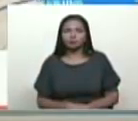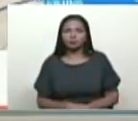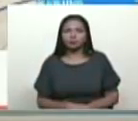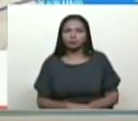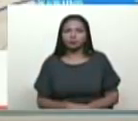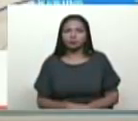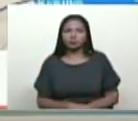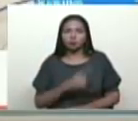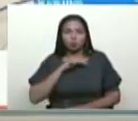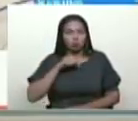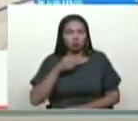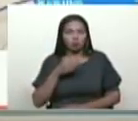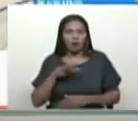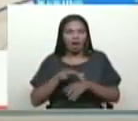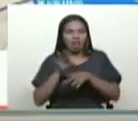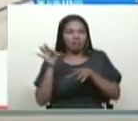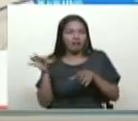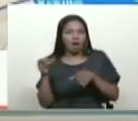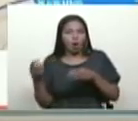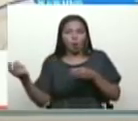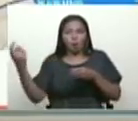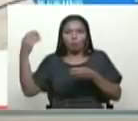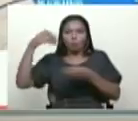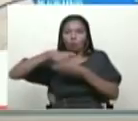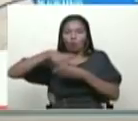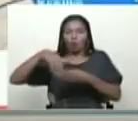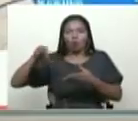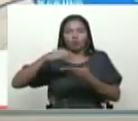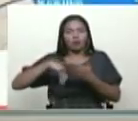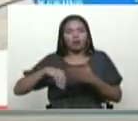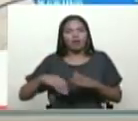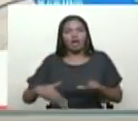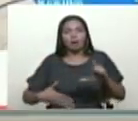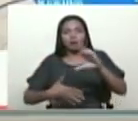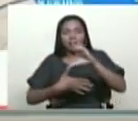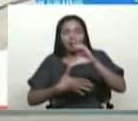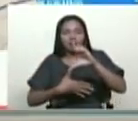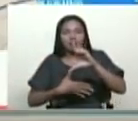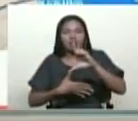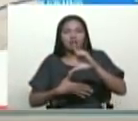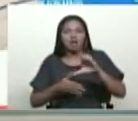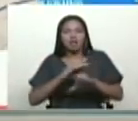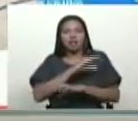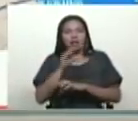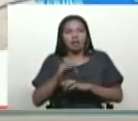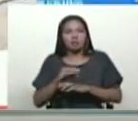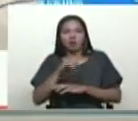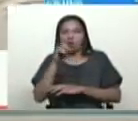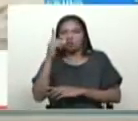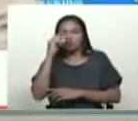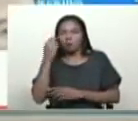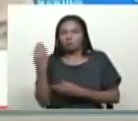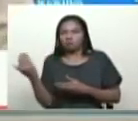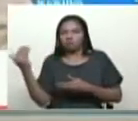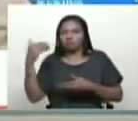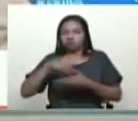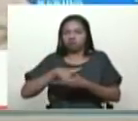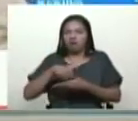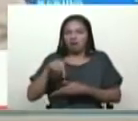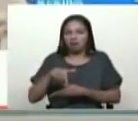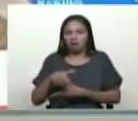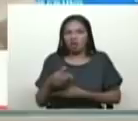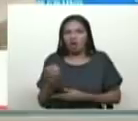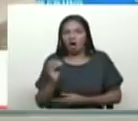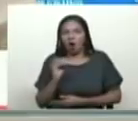¿Es que vamos a dejar que ellos recolonicen América Latina y el Caribe con sus peleles, con sus pitiyanquis, con